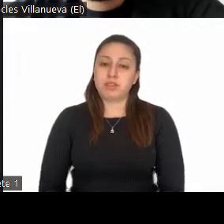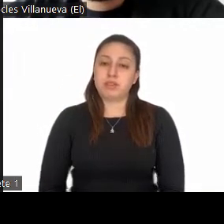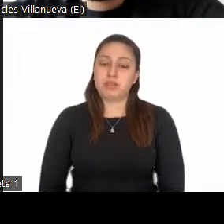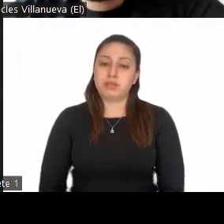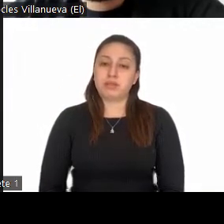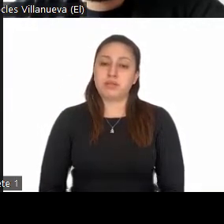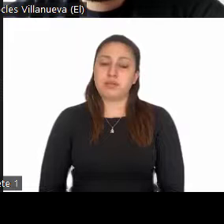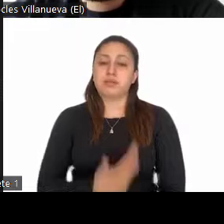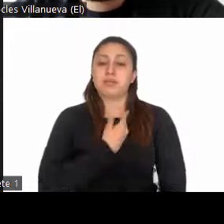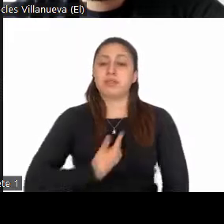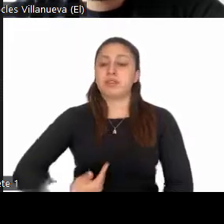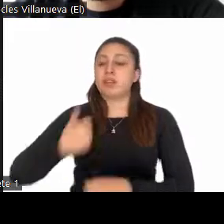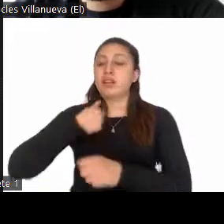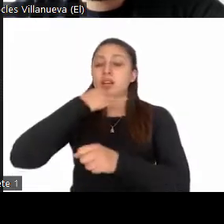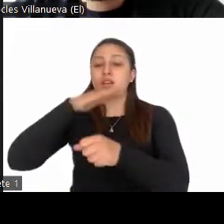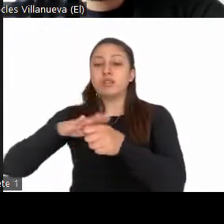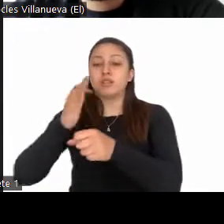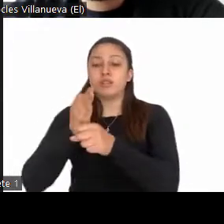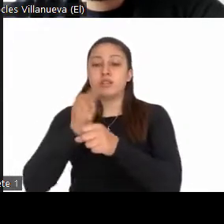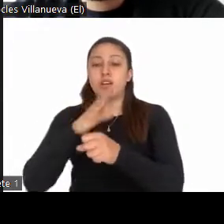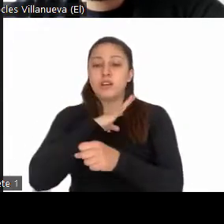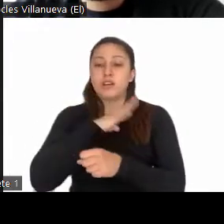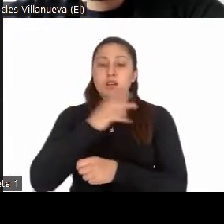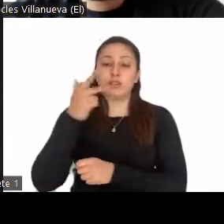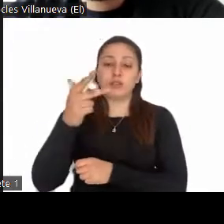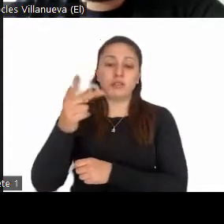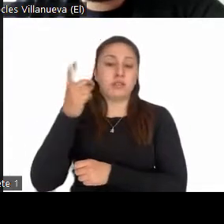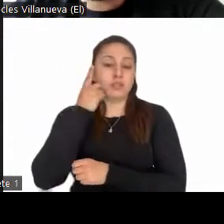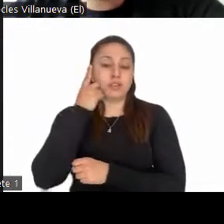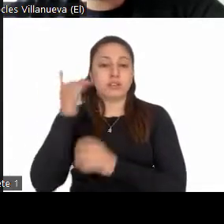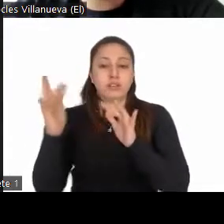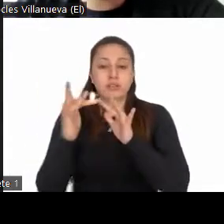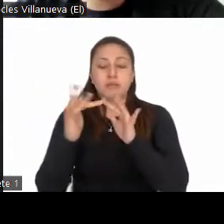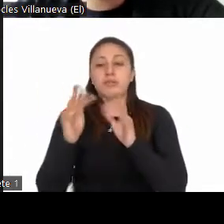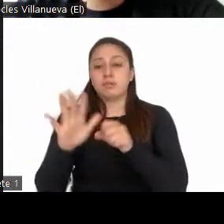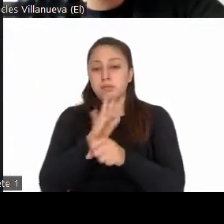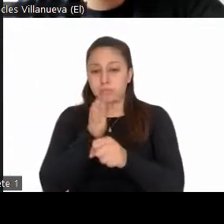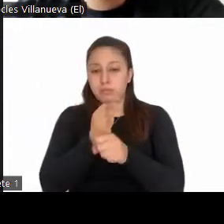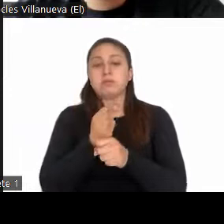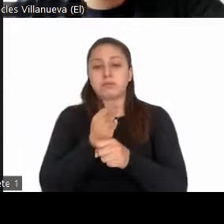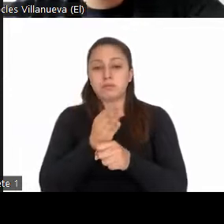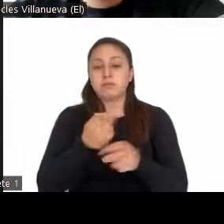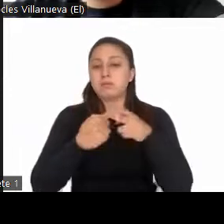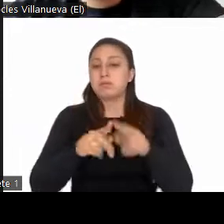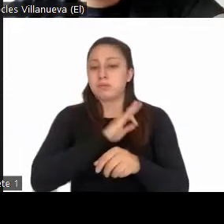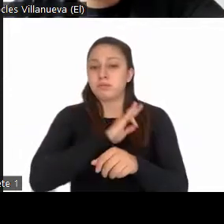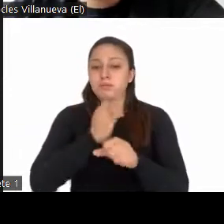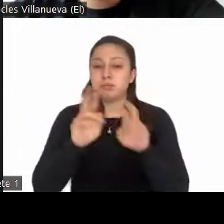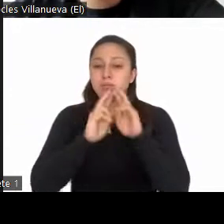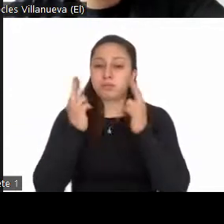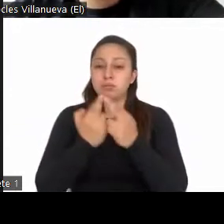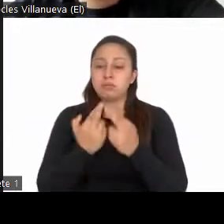tenemos una asistencia de 8 diputadas y diputados. Existe el quórum legal requerido para iniciar la sesión.